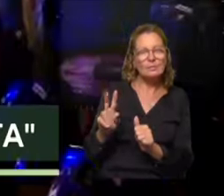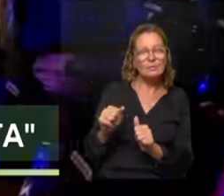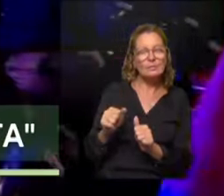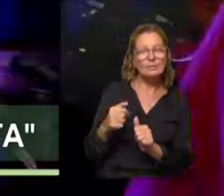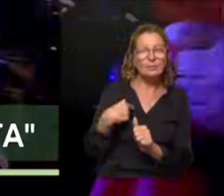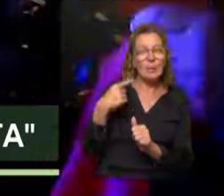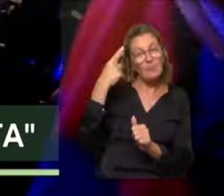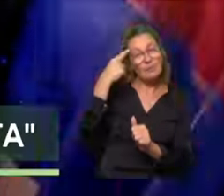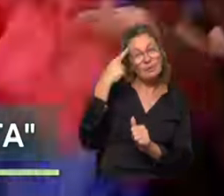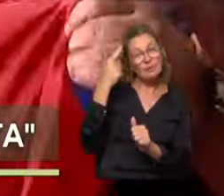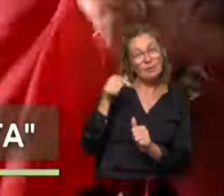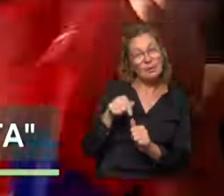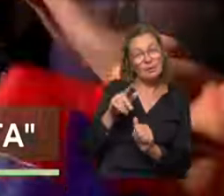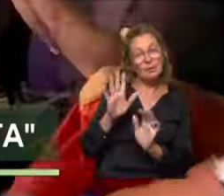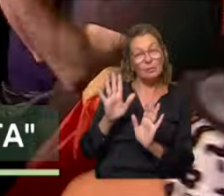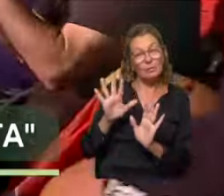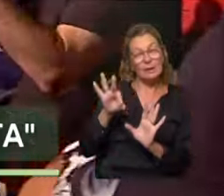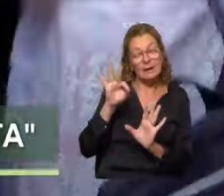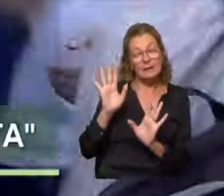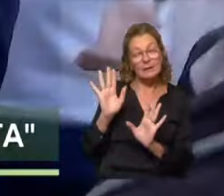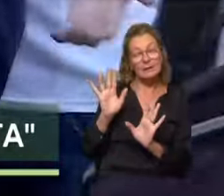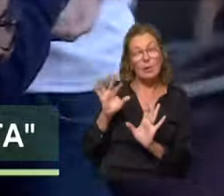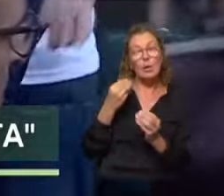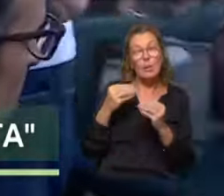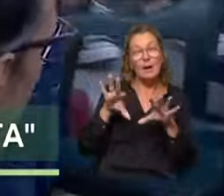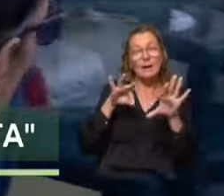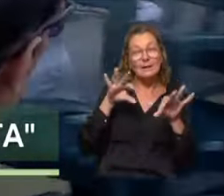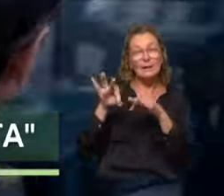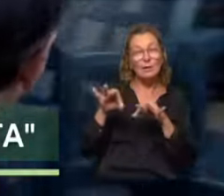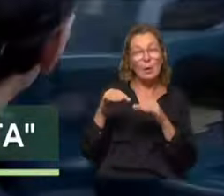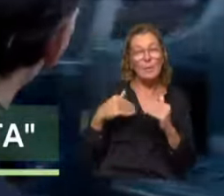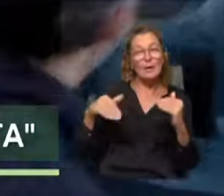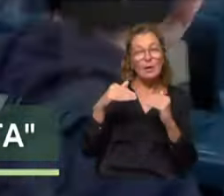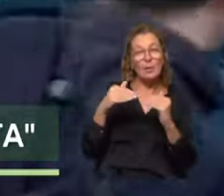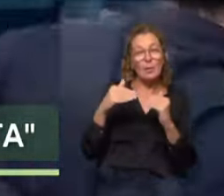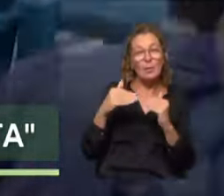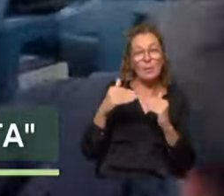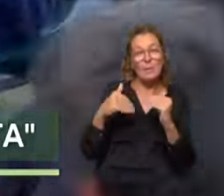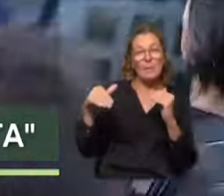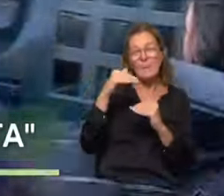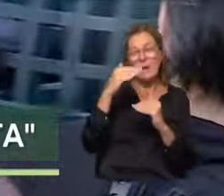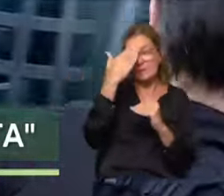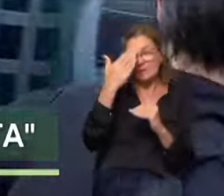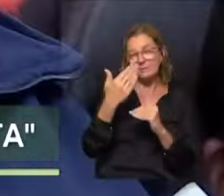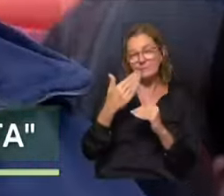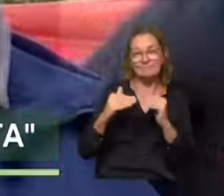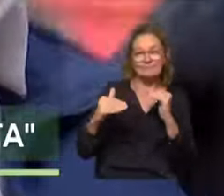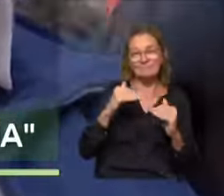Sí, yo pienso que esa es la decisión. ¿Cómo va a ser la elección? ¿Va a ser pareja? ¿Hay una ventaja para el Frente Amplio? ¿Cómo la ve? No, va a ser...